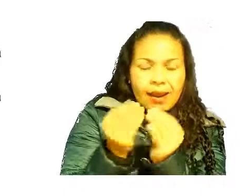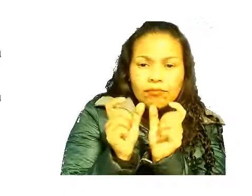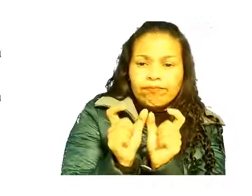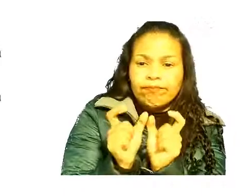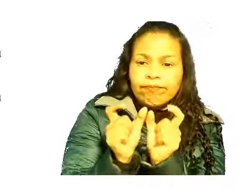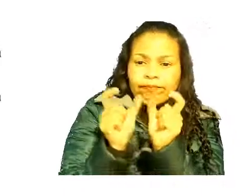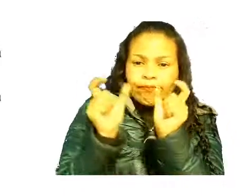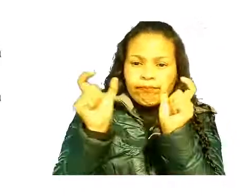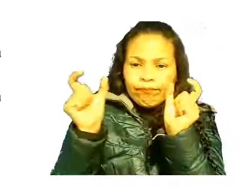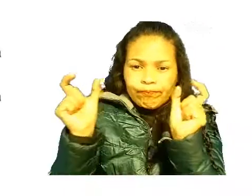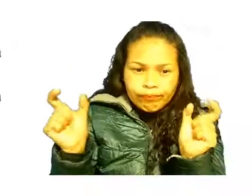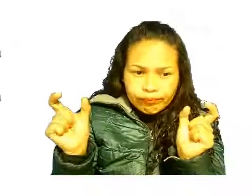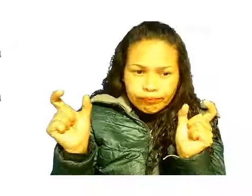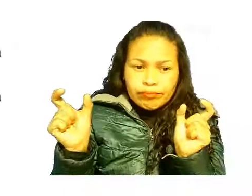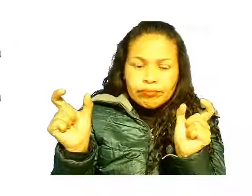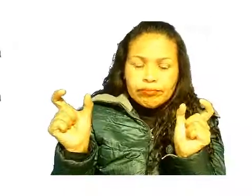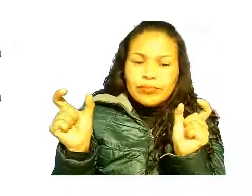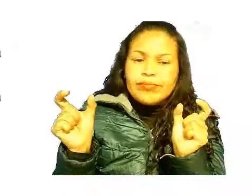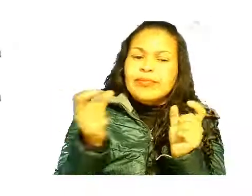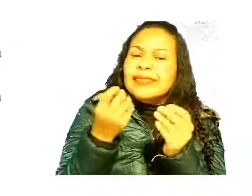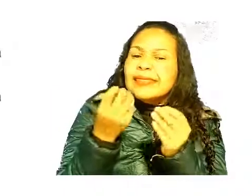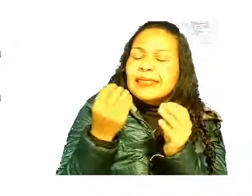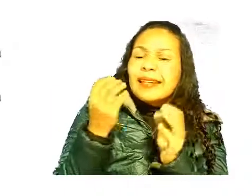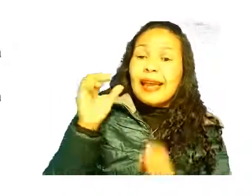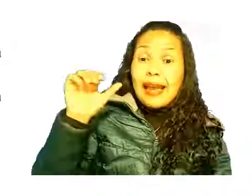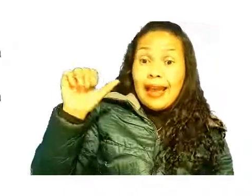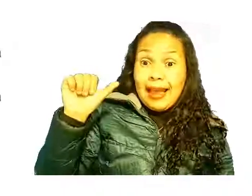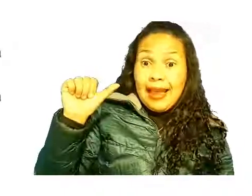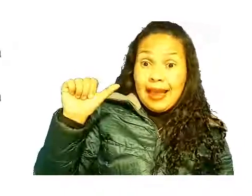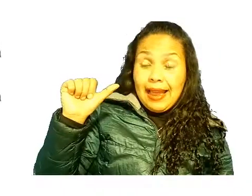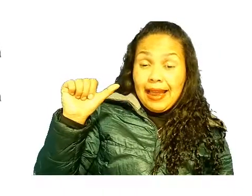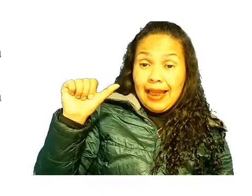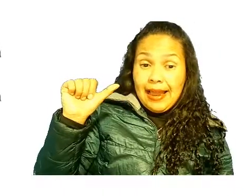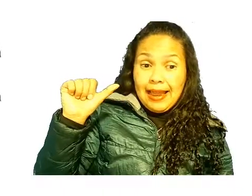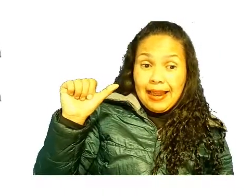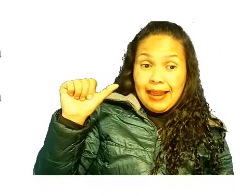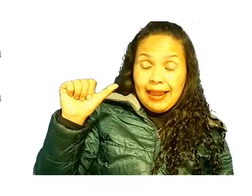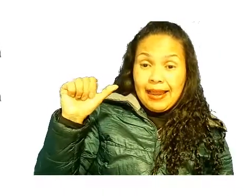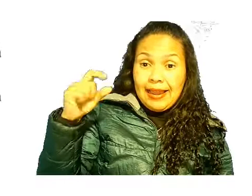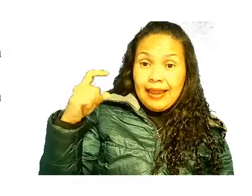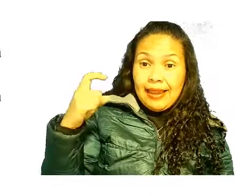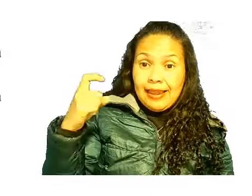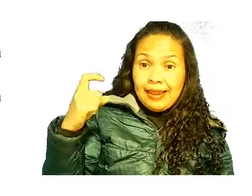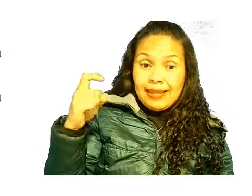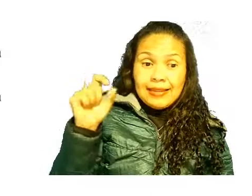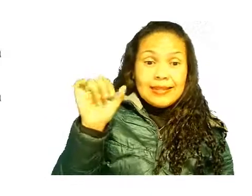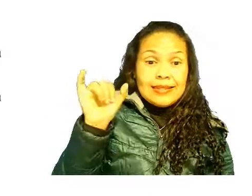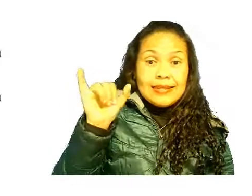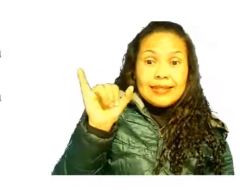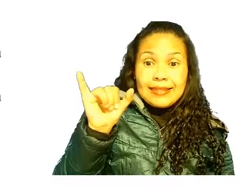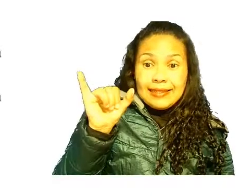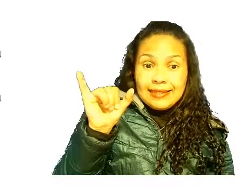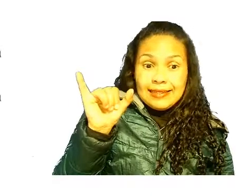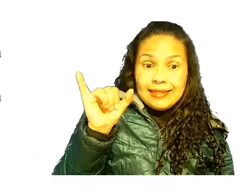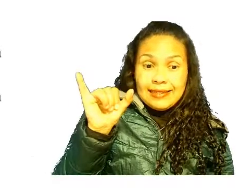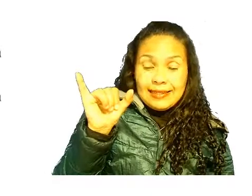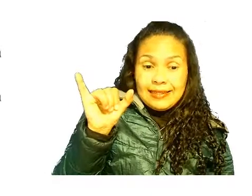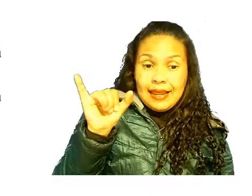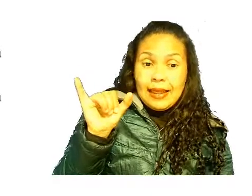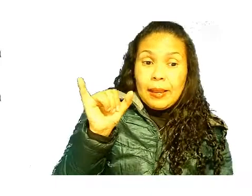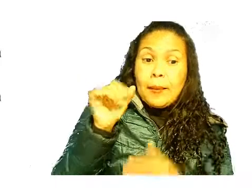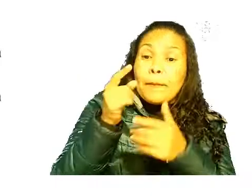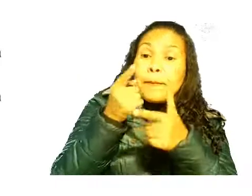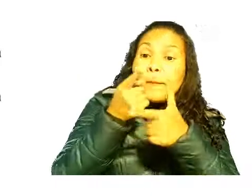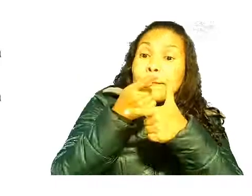que debemos dividir cada expresión de este polinomio por el factor común. Si yo a factor común de